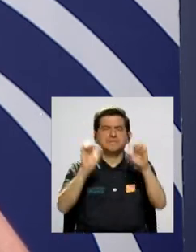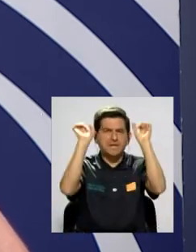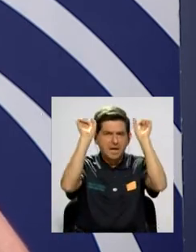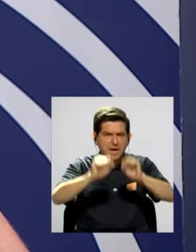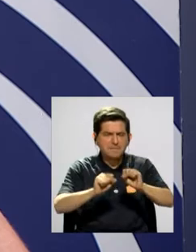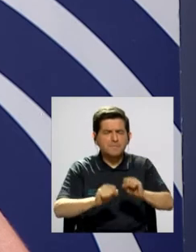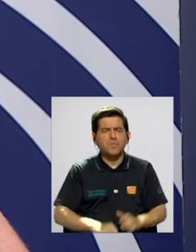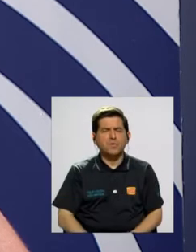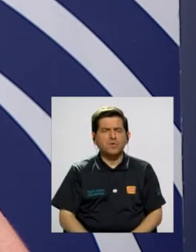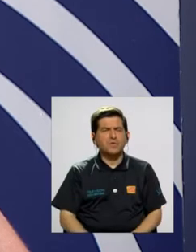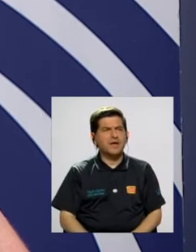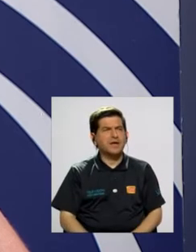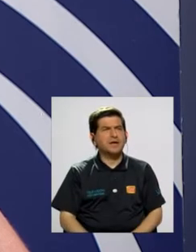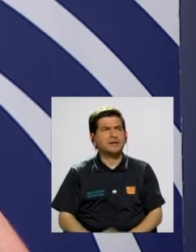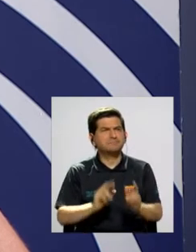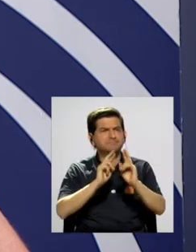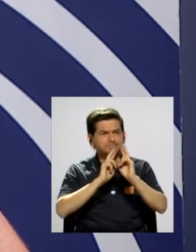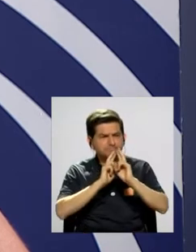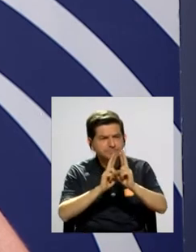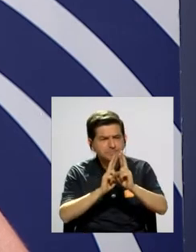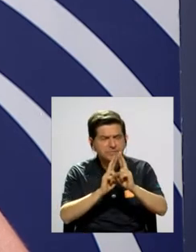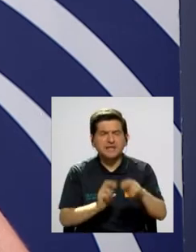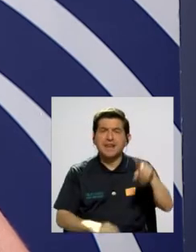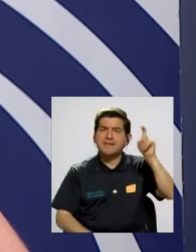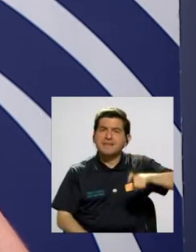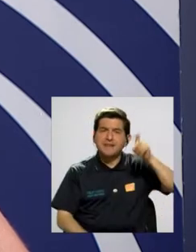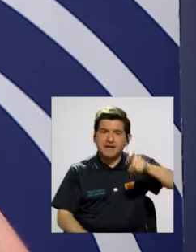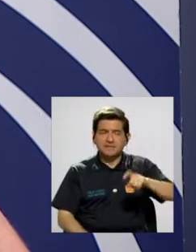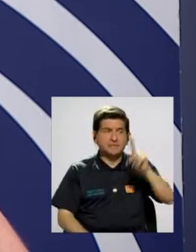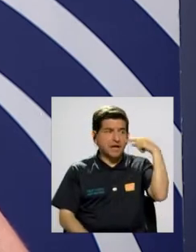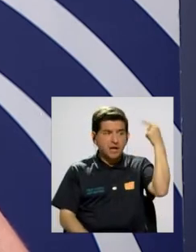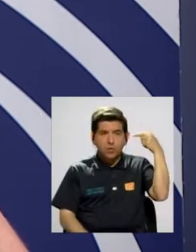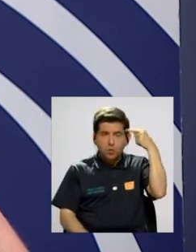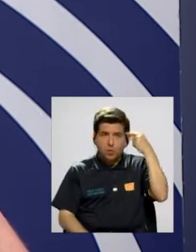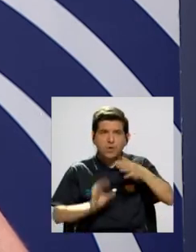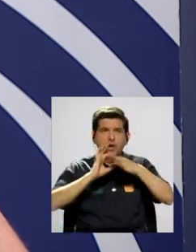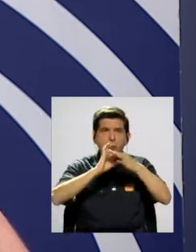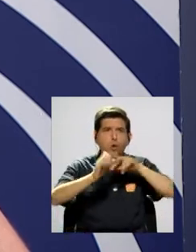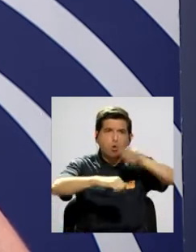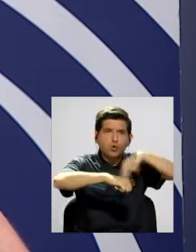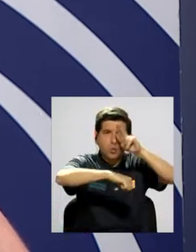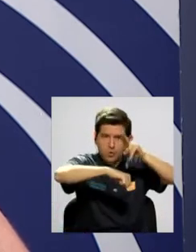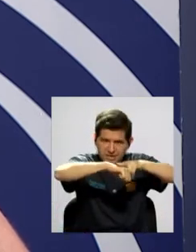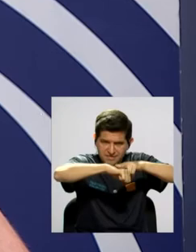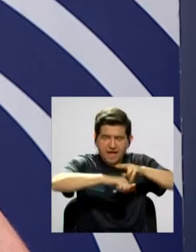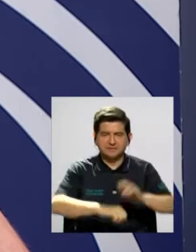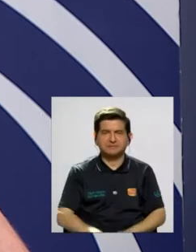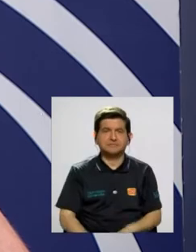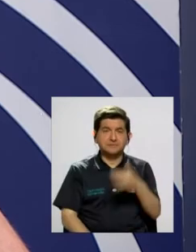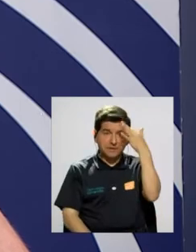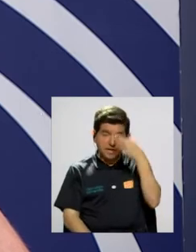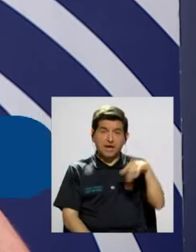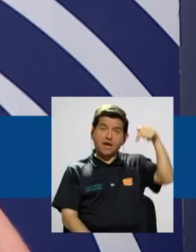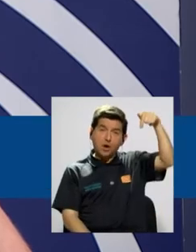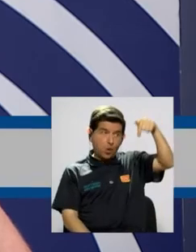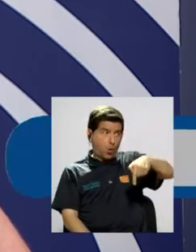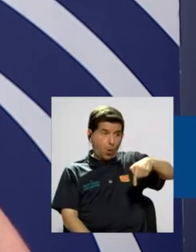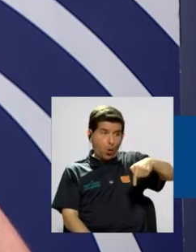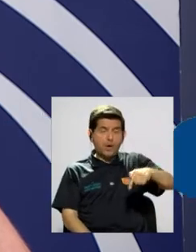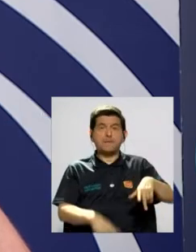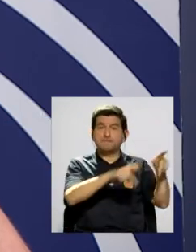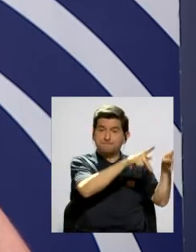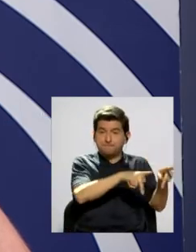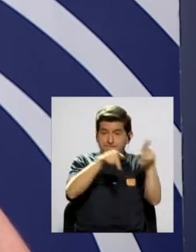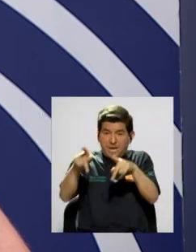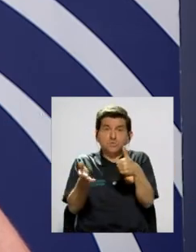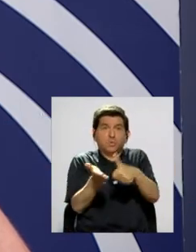desprender es que se requiere un gobierno de unidad nacional. Yo creo que hoy las